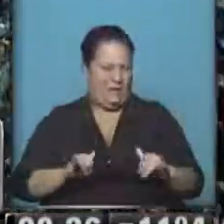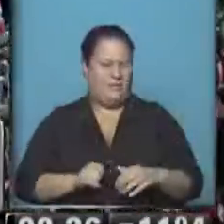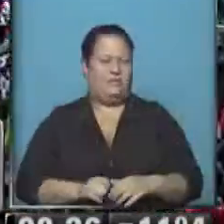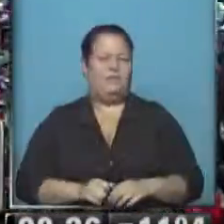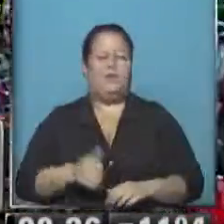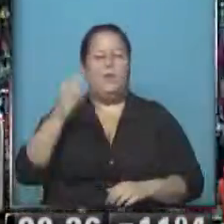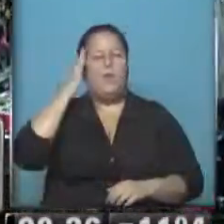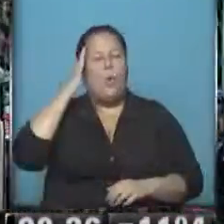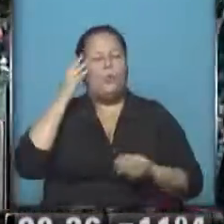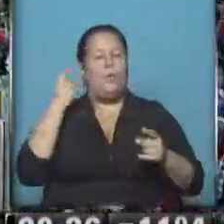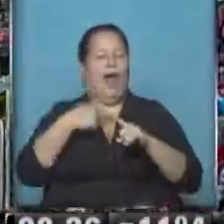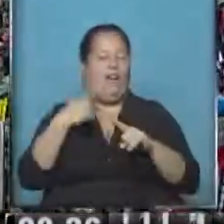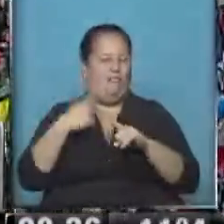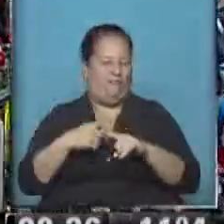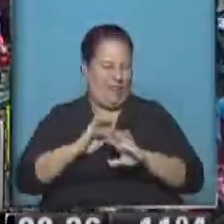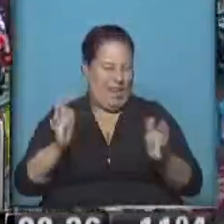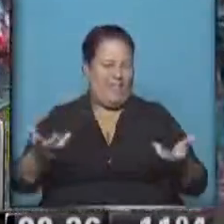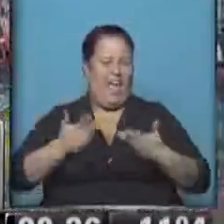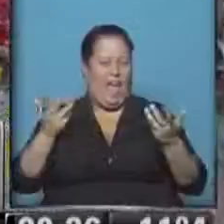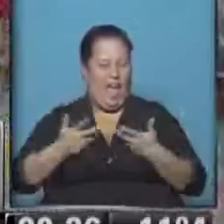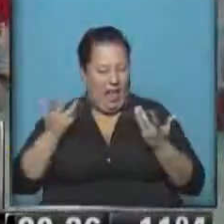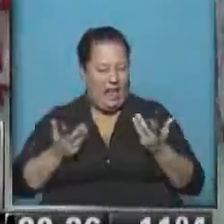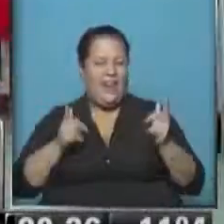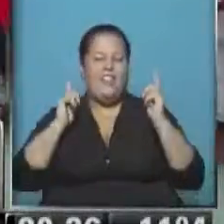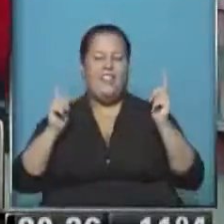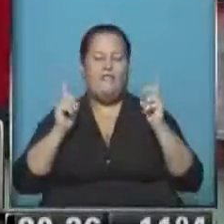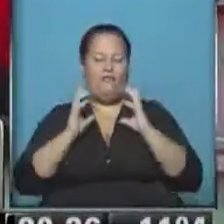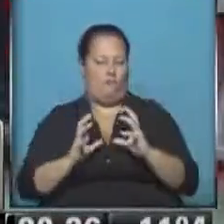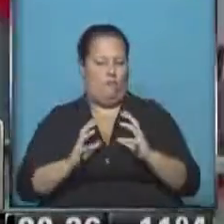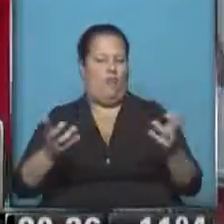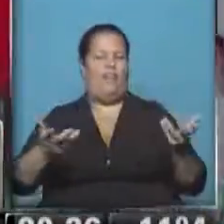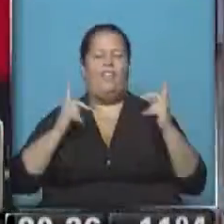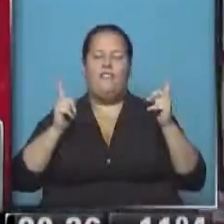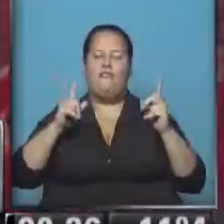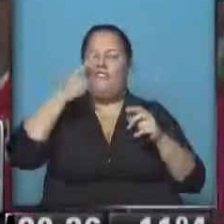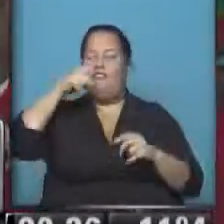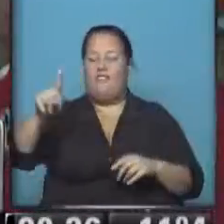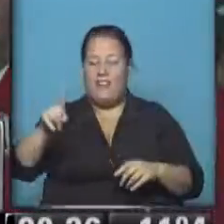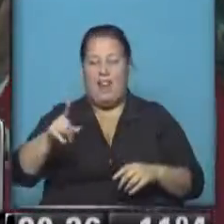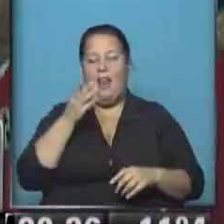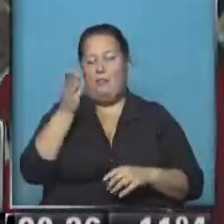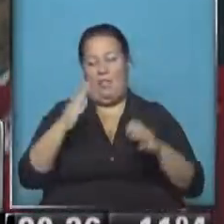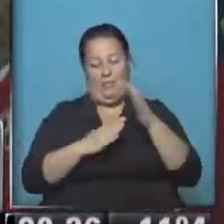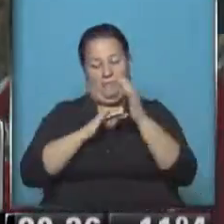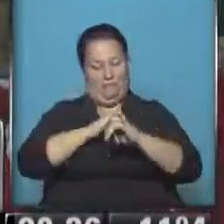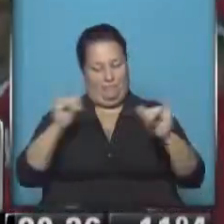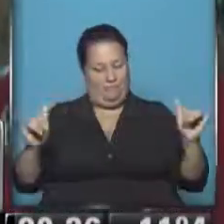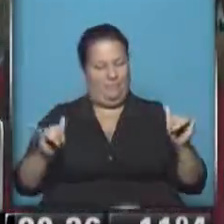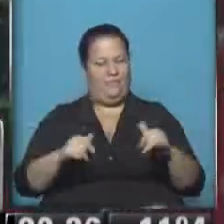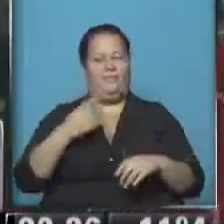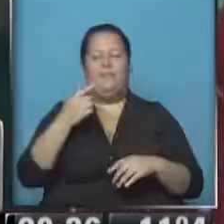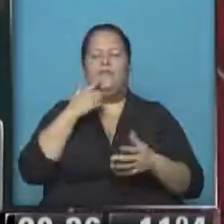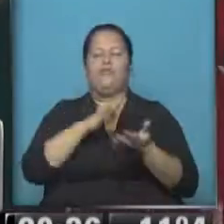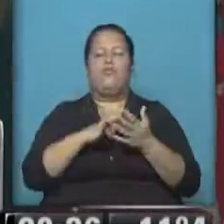una cultura de festejo de alegría disfrutar el fútbol disfrutar la final pedía más che en el